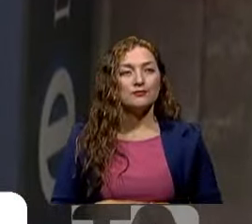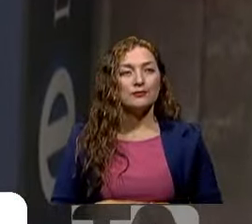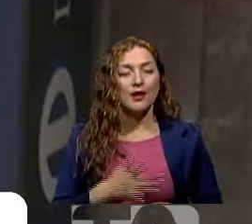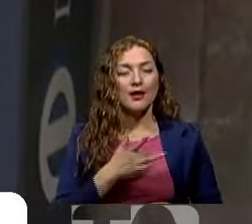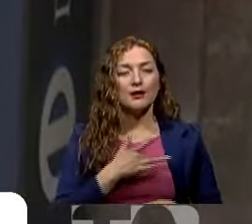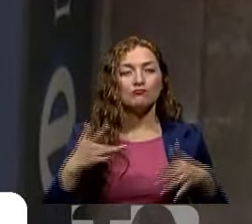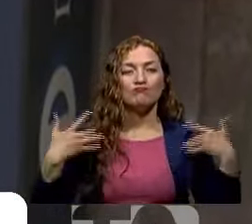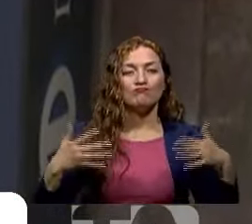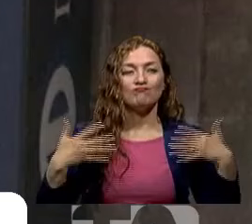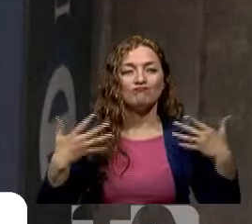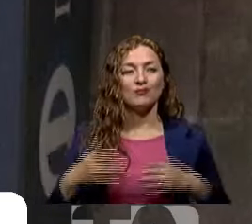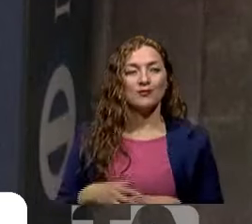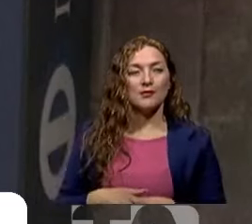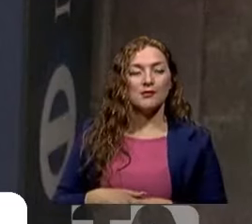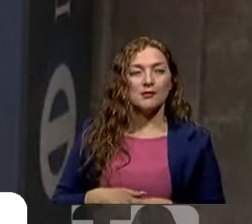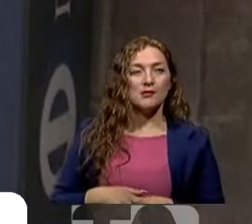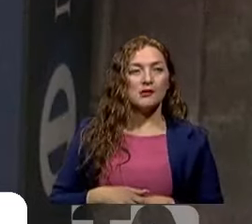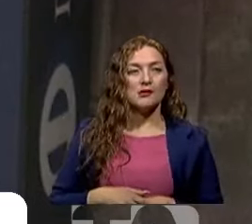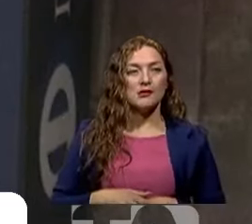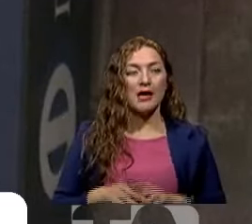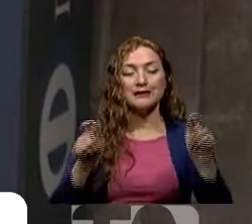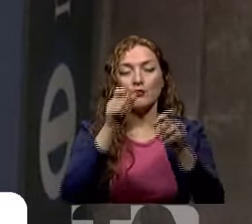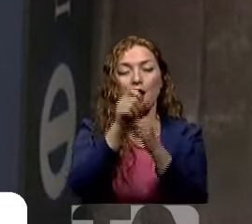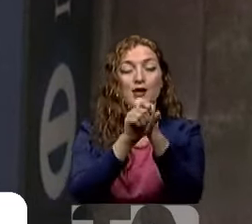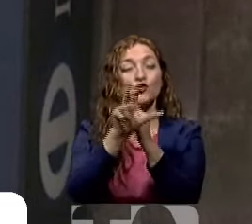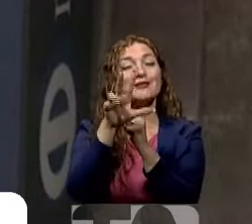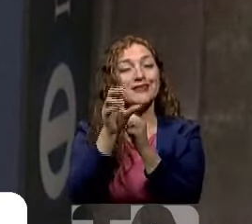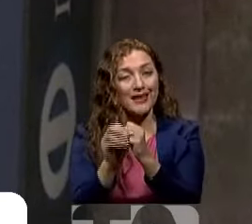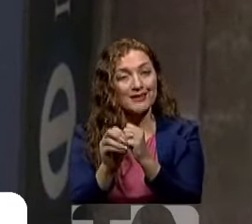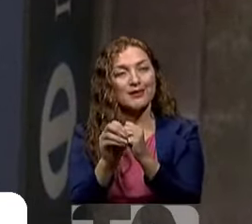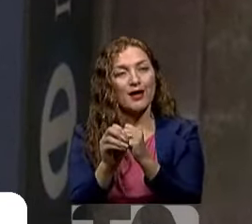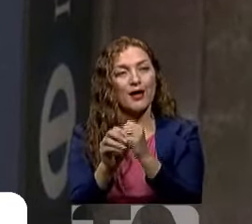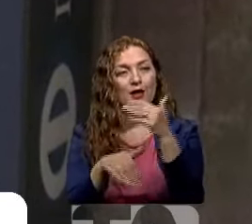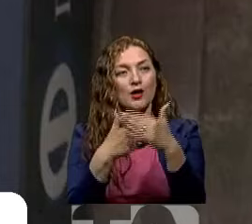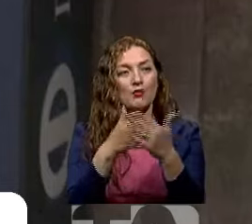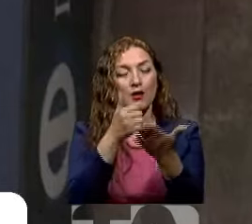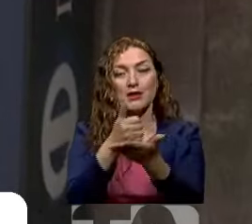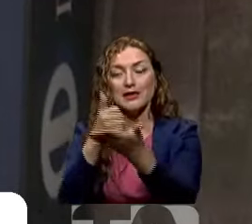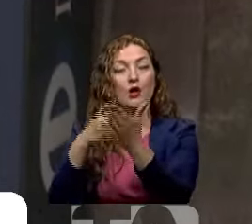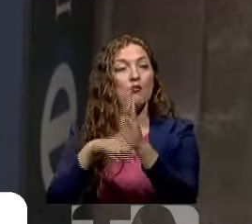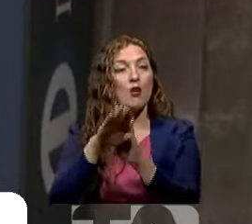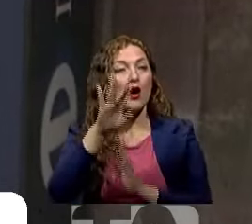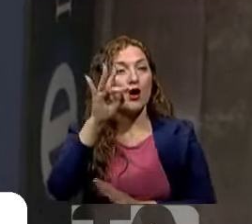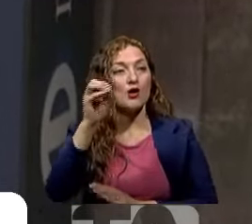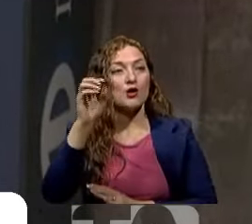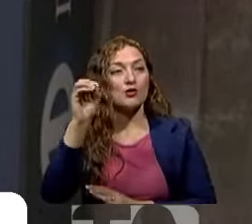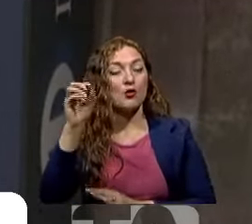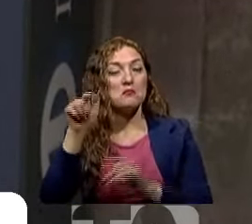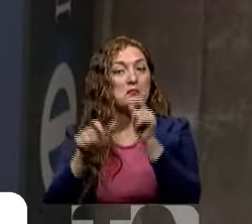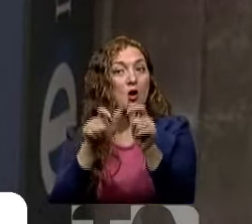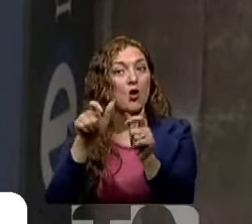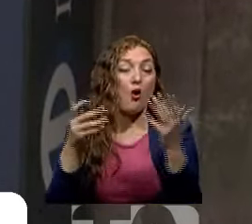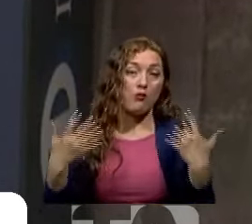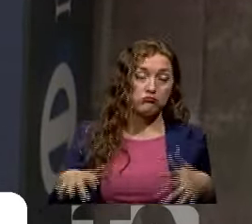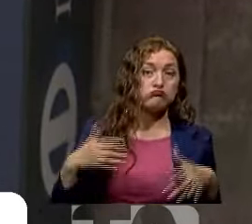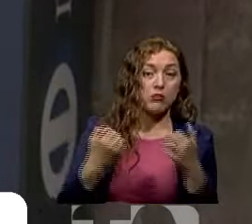contentos porque en Fundación Crisfe se celebran los 30 años de existencia de la Fundación. Estamos escuchando a todos los beneficiarios. Más de 800.000 personas han recibido